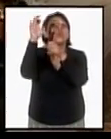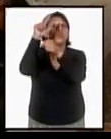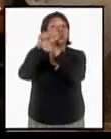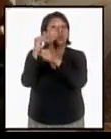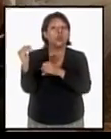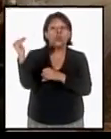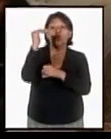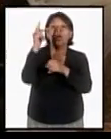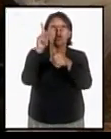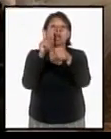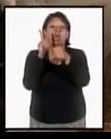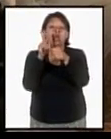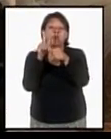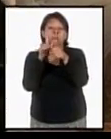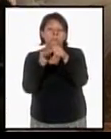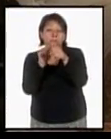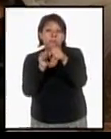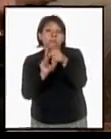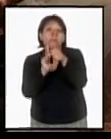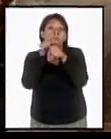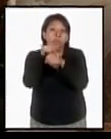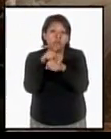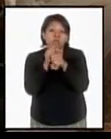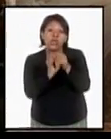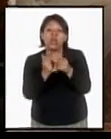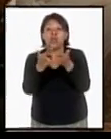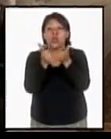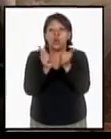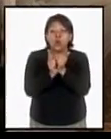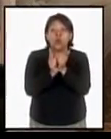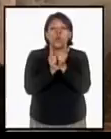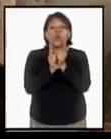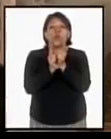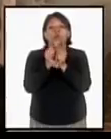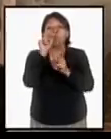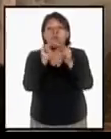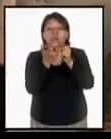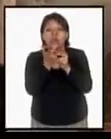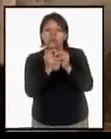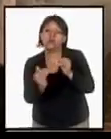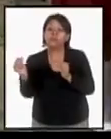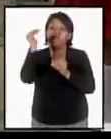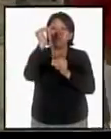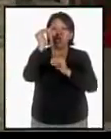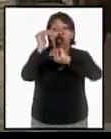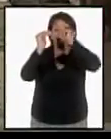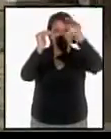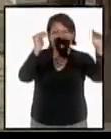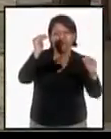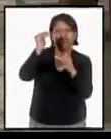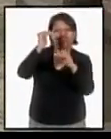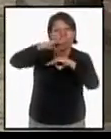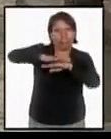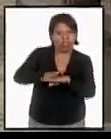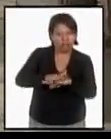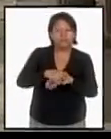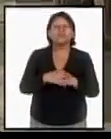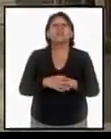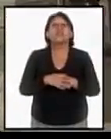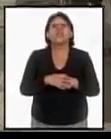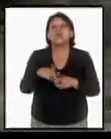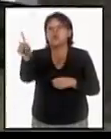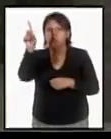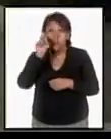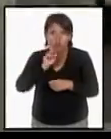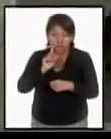de un color de piel, de un grupo, de un sector social por encima de los otros. Además de las mujeres,